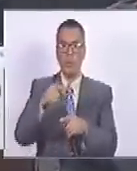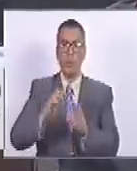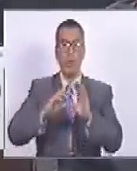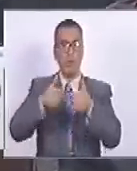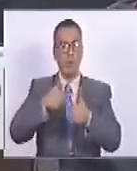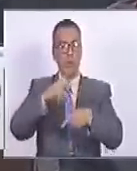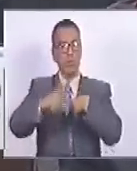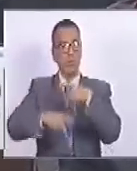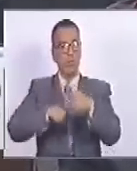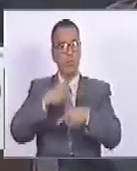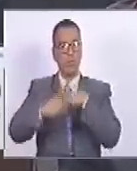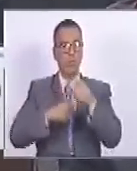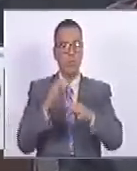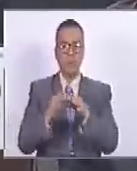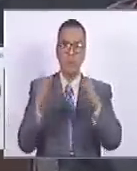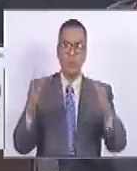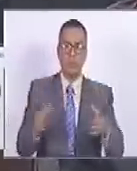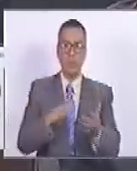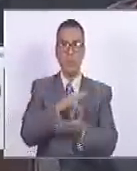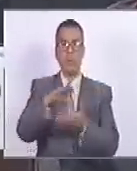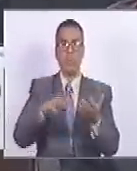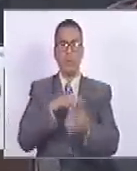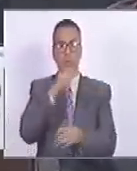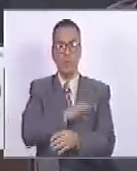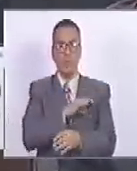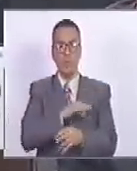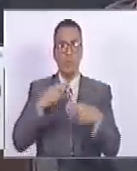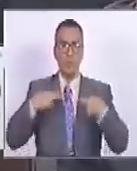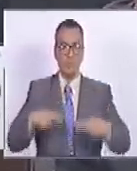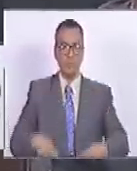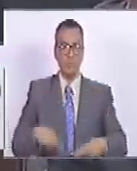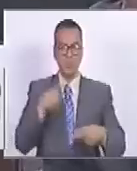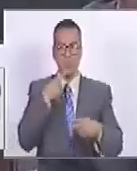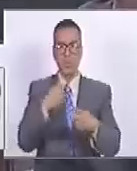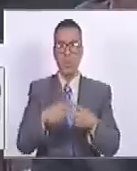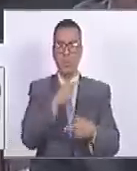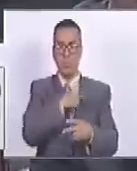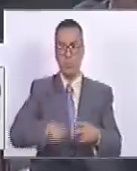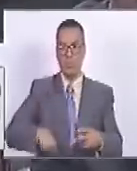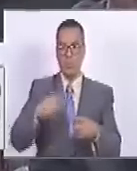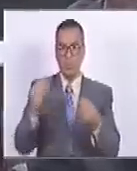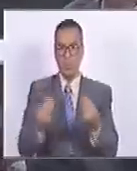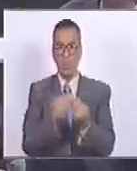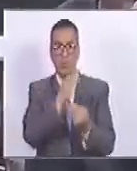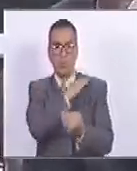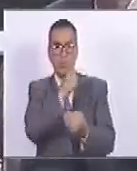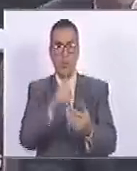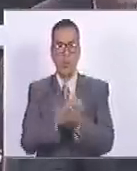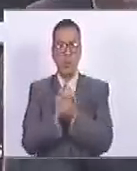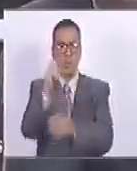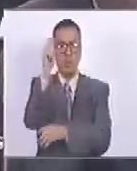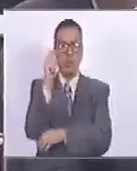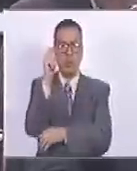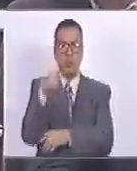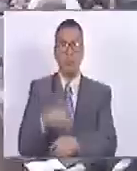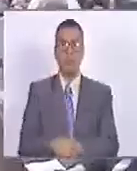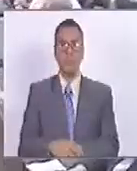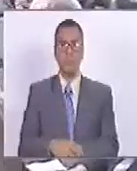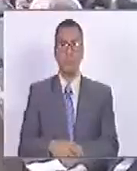empecemos a desarrollar soluciones en problemas sociales y humanitarios. Es todo, presidente, junta directiva, colegas parlamentarios.